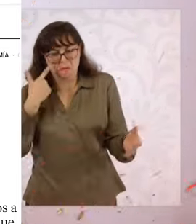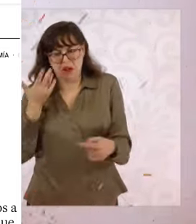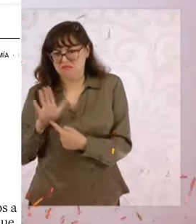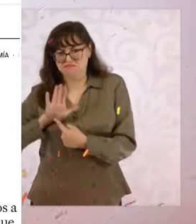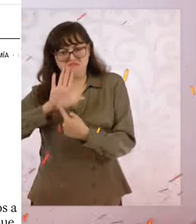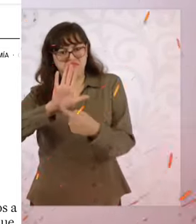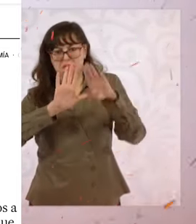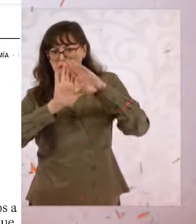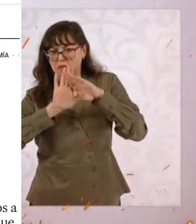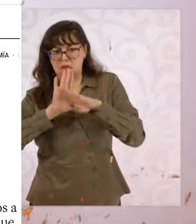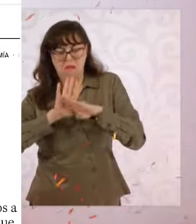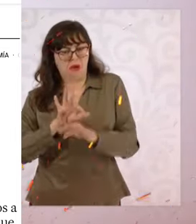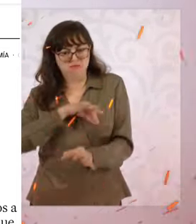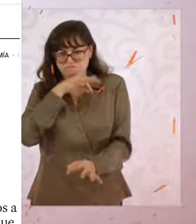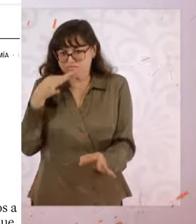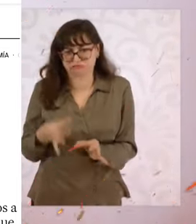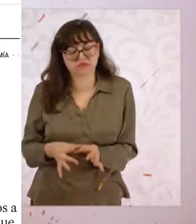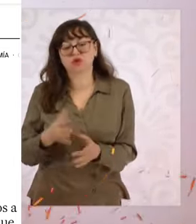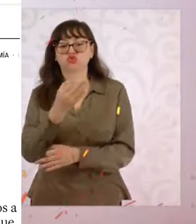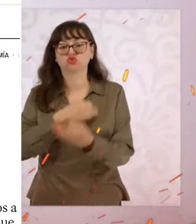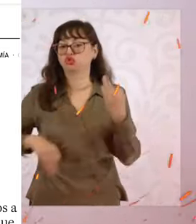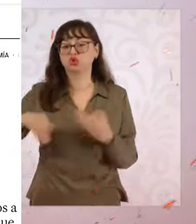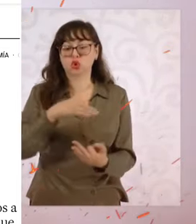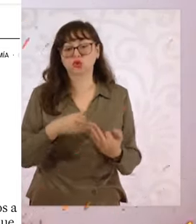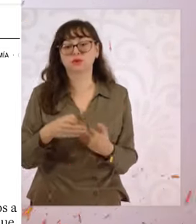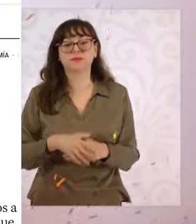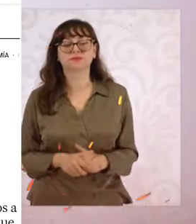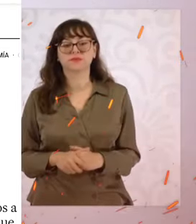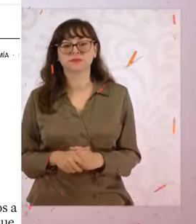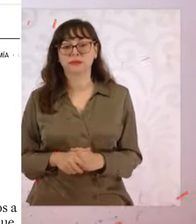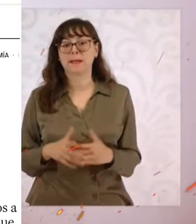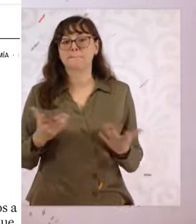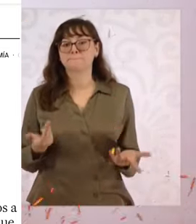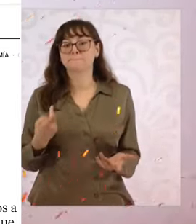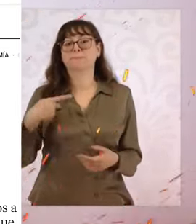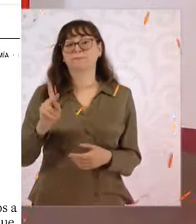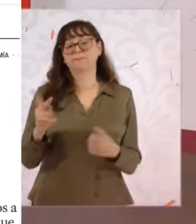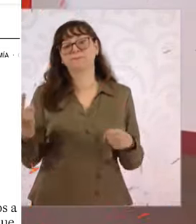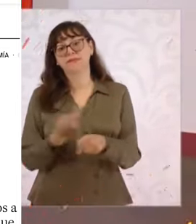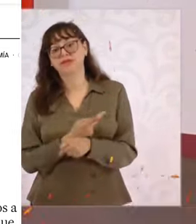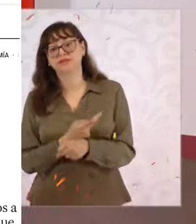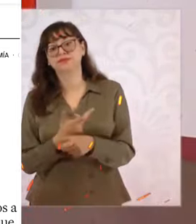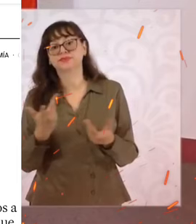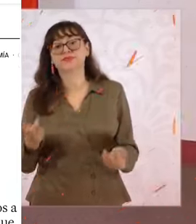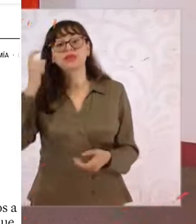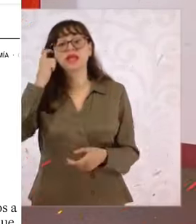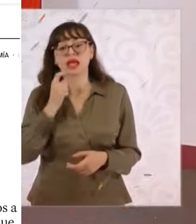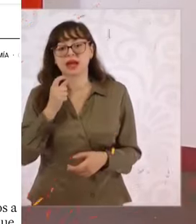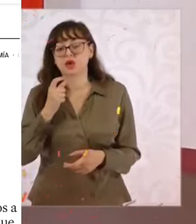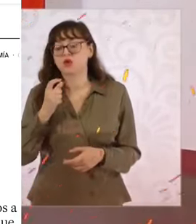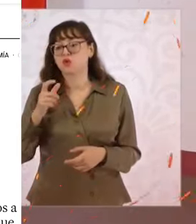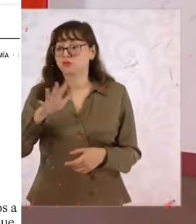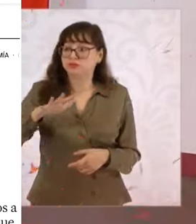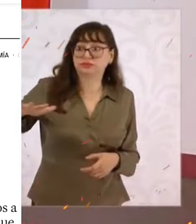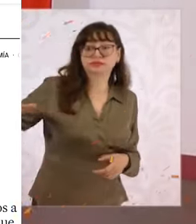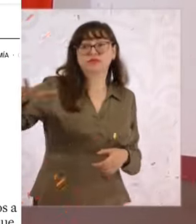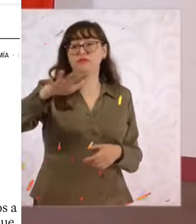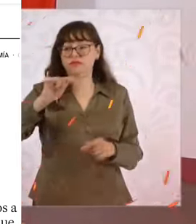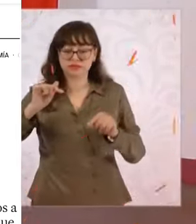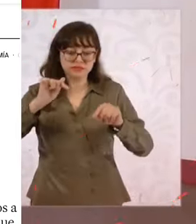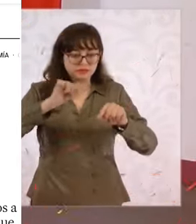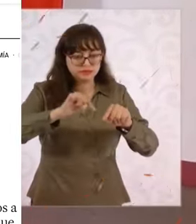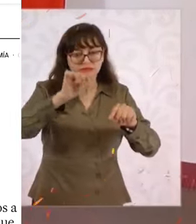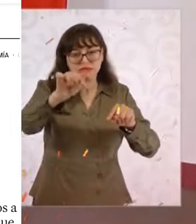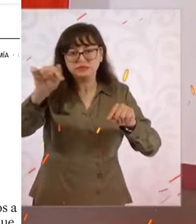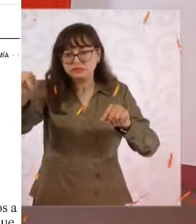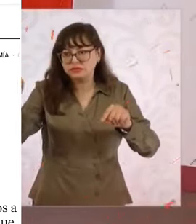a derecho, de acuerdo a todas las diligencias necesarias. Es distinta la problemática en los distintos lugares del estado de Guerrero. Hay problemática